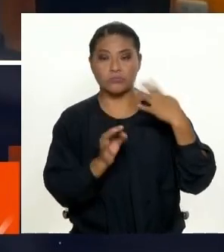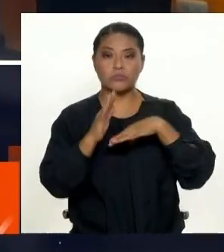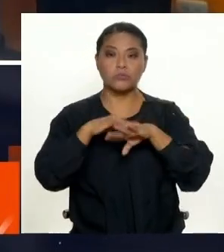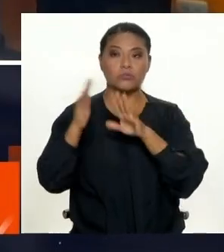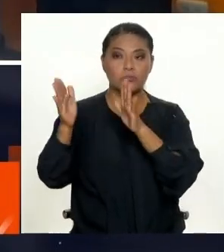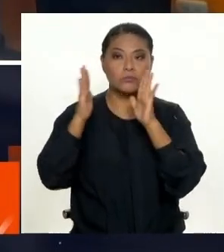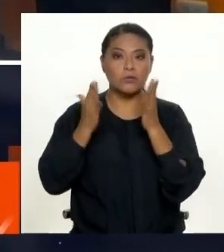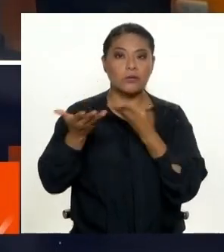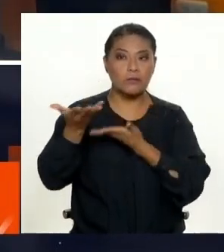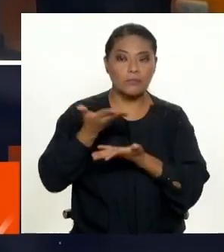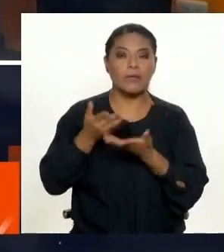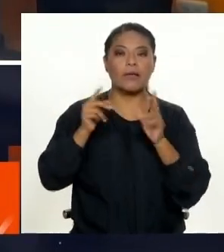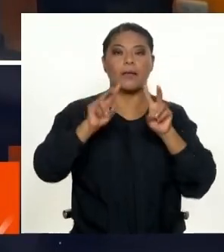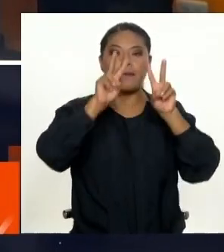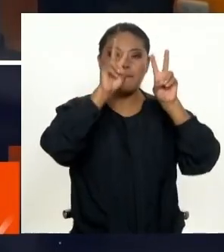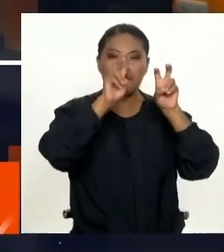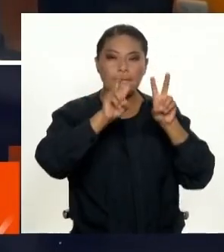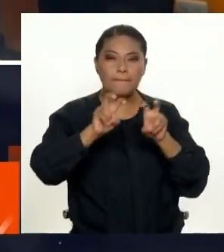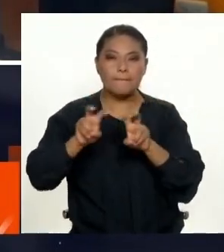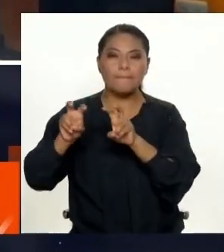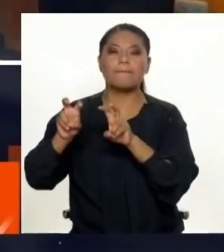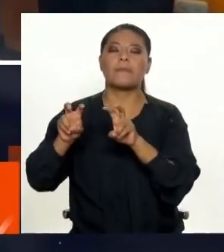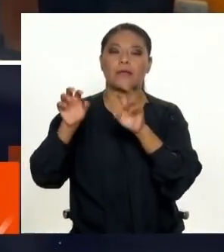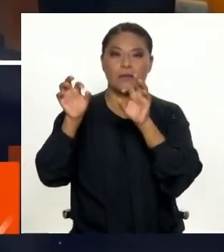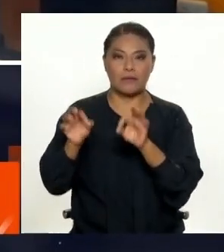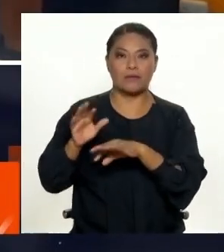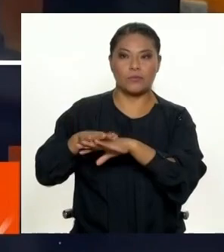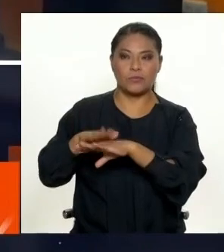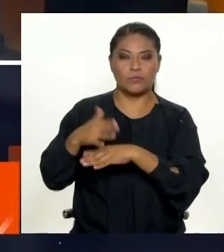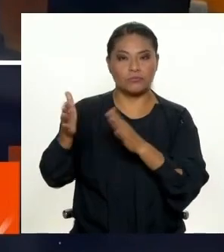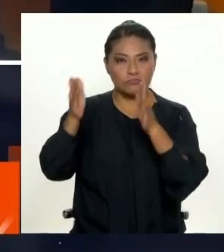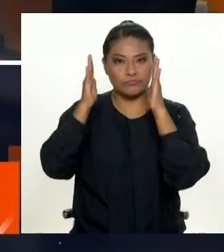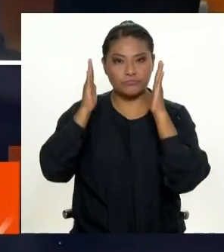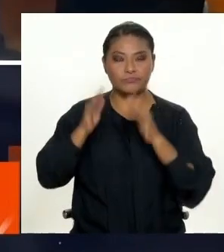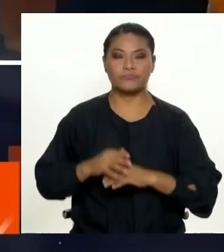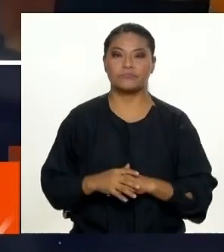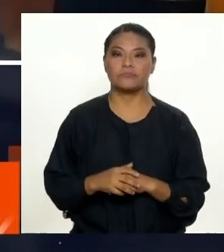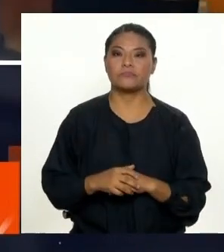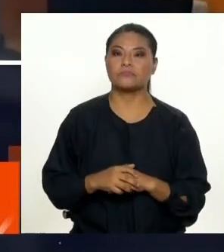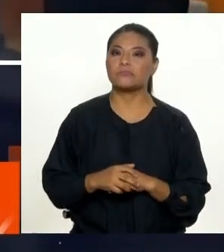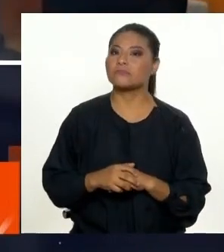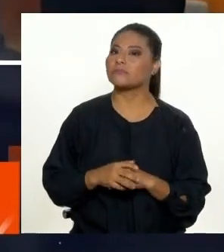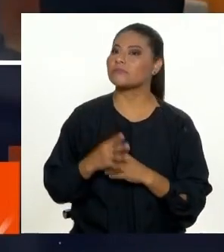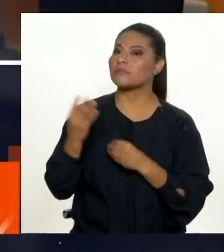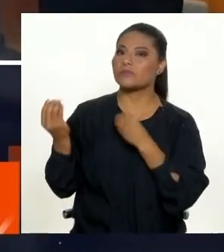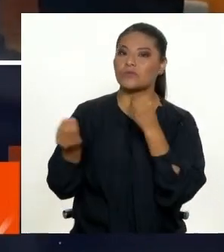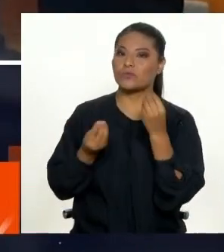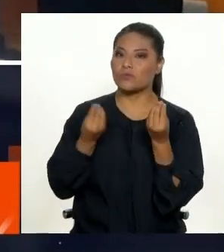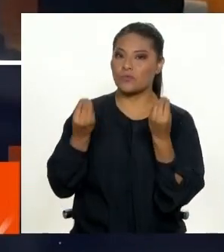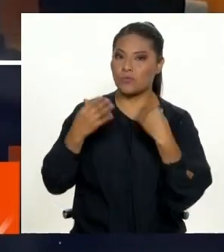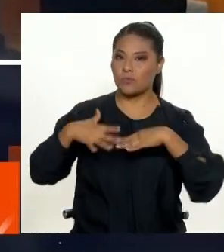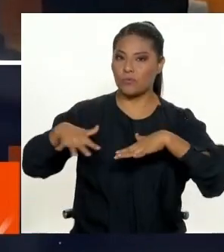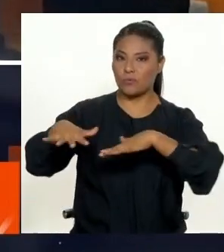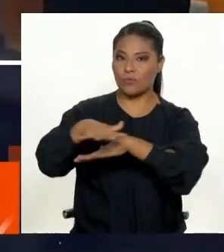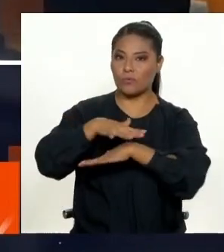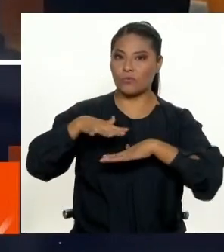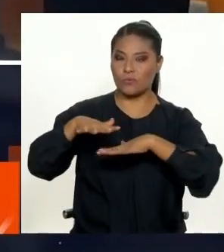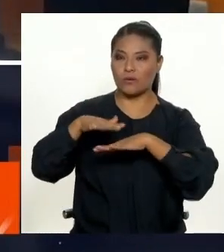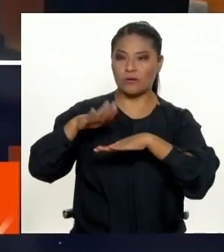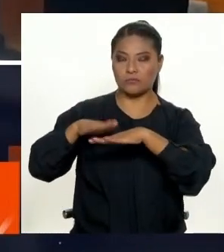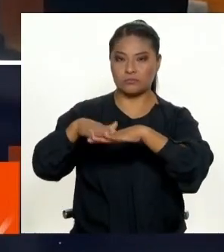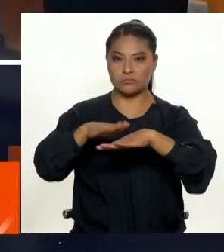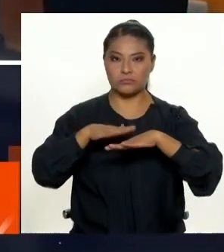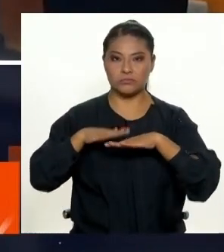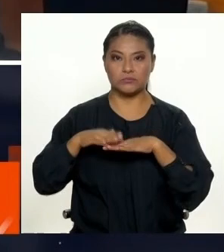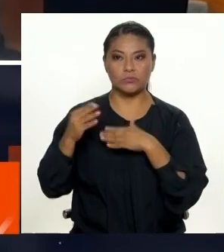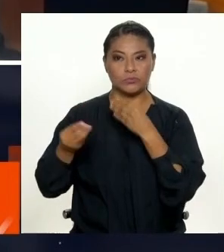usuarios, con el fin de garantizar evidentemente la calidad de la atención. ¿Cuáles son los establecimientos del norte o qué regiones son las que incumplen